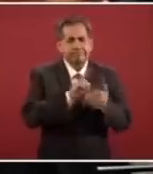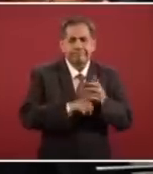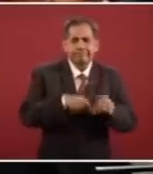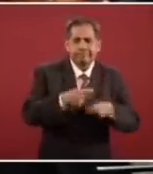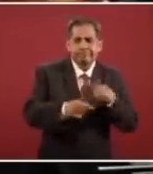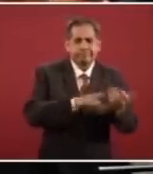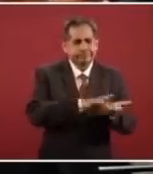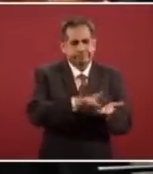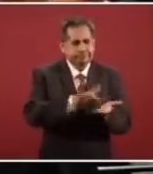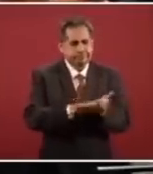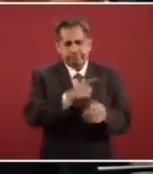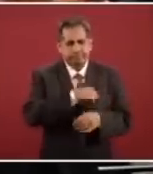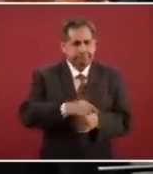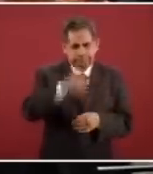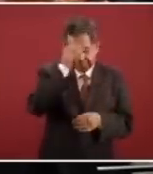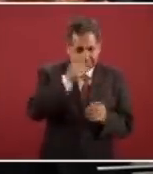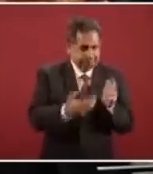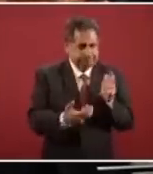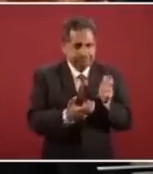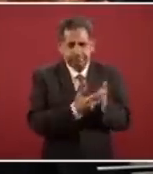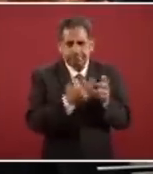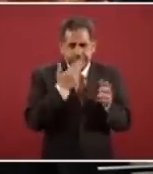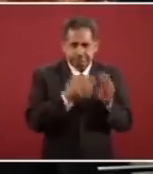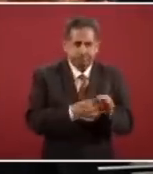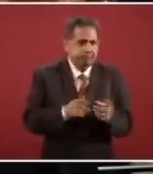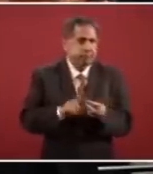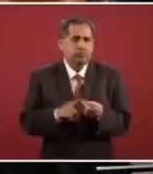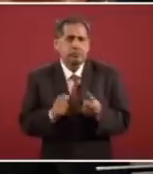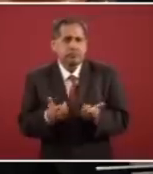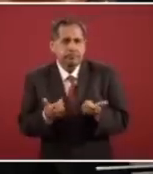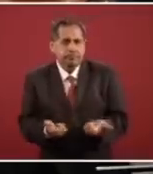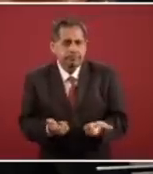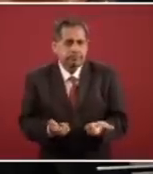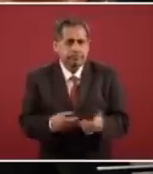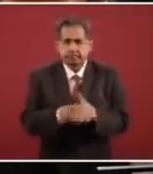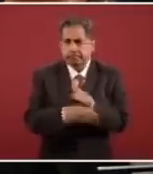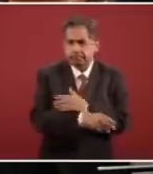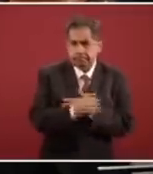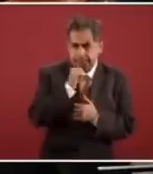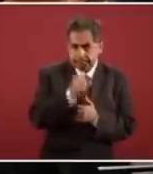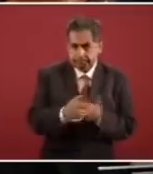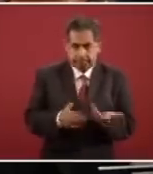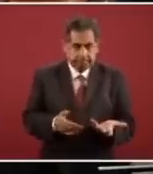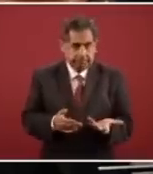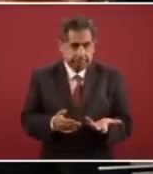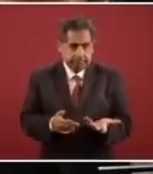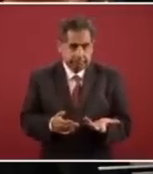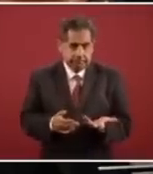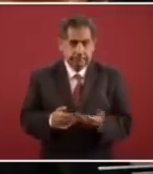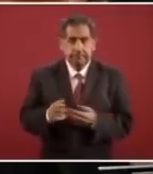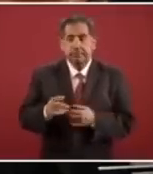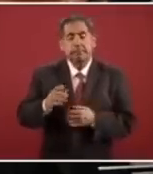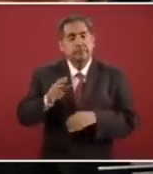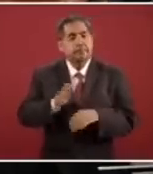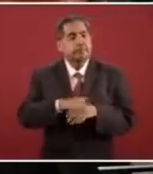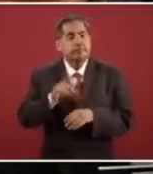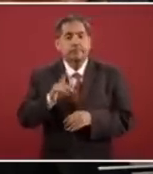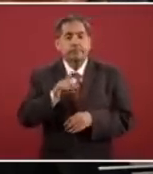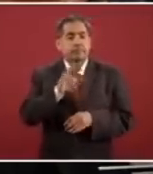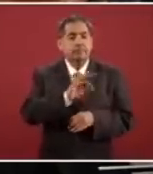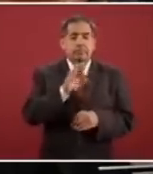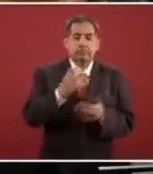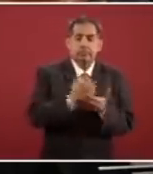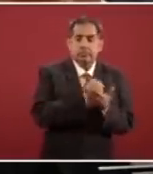las MIPIMES, pero no concordaban las cifras y nunca supimos dónde quedó el dinero. Es un alto porcentaje de ganancia,